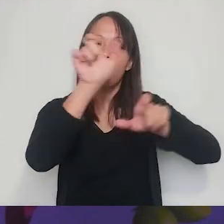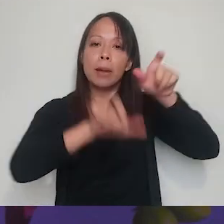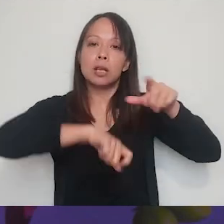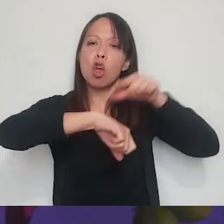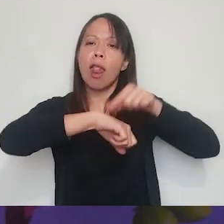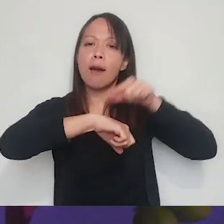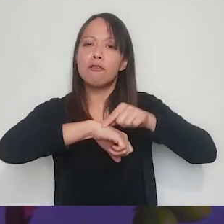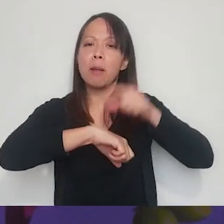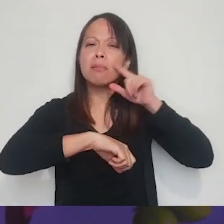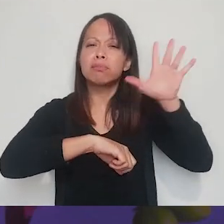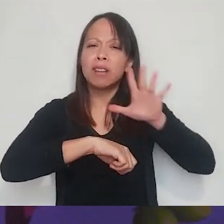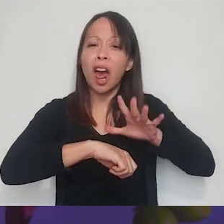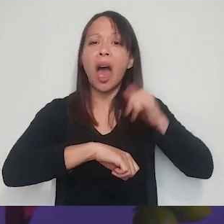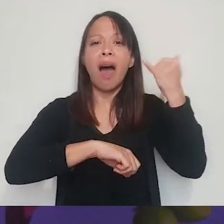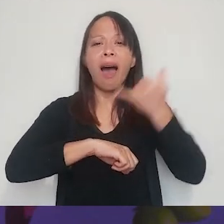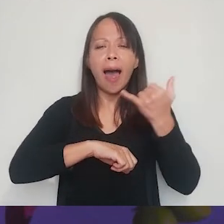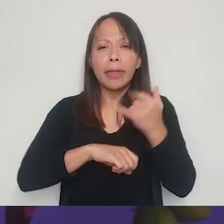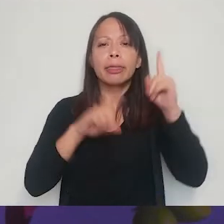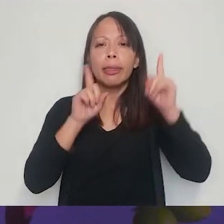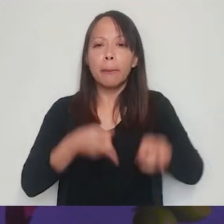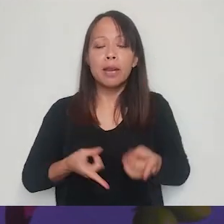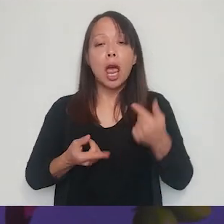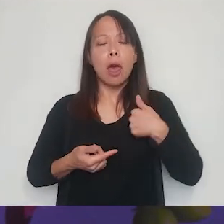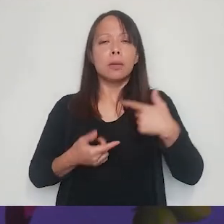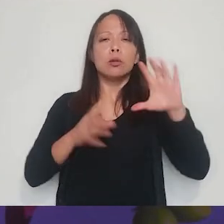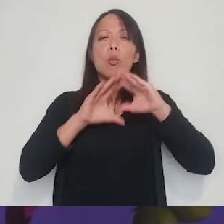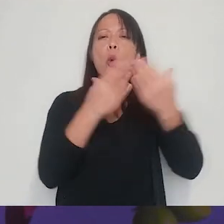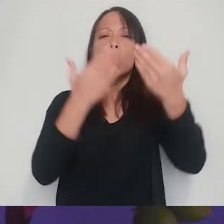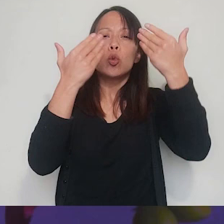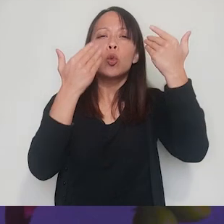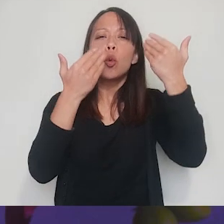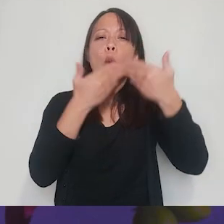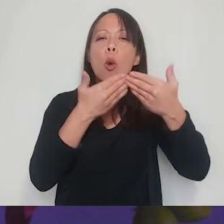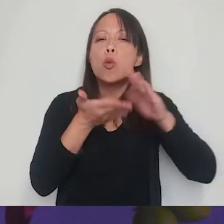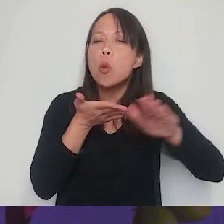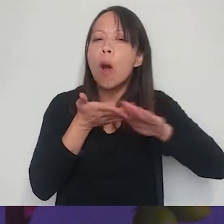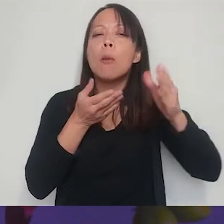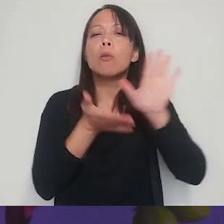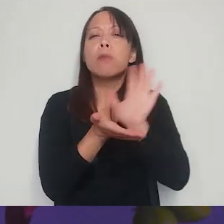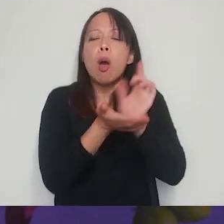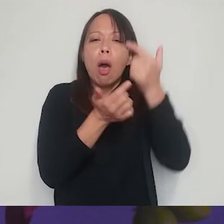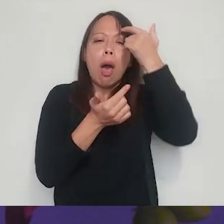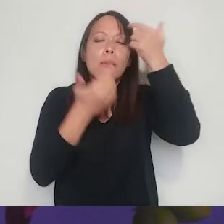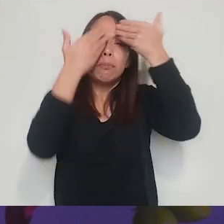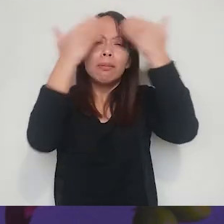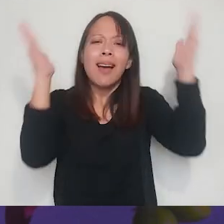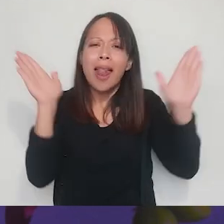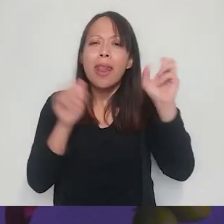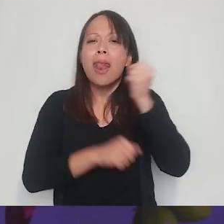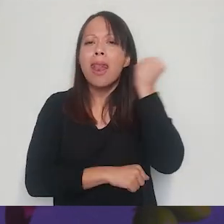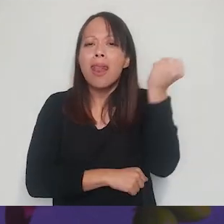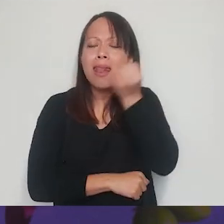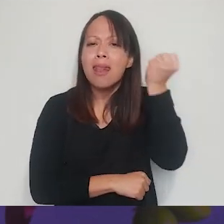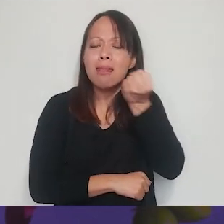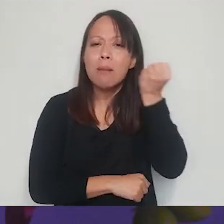también van los familiares y van los pacientes, es un mundo nuevo que a mí personalmente me abrió la cabeza y me llevó realmente